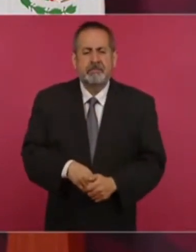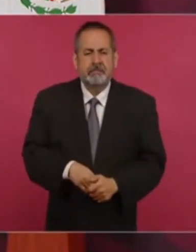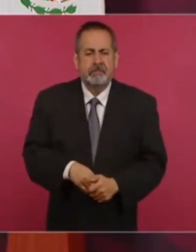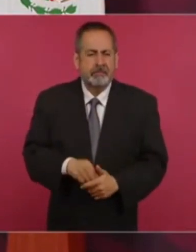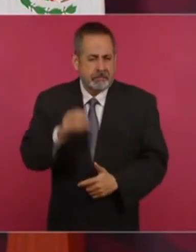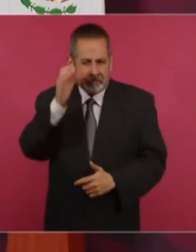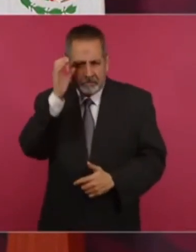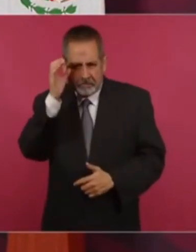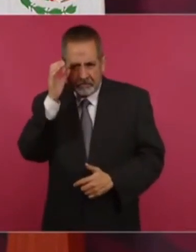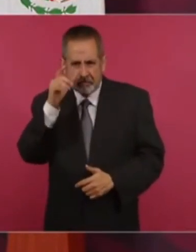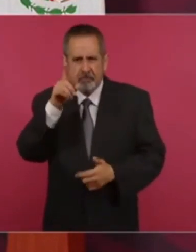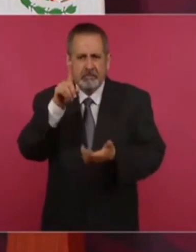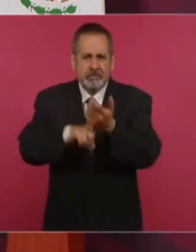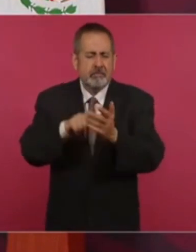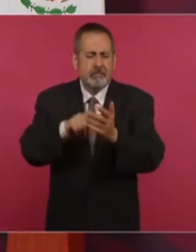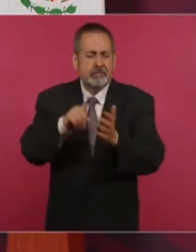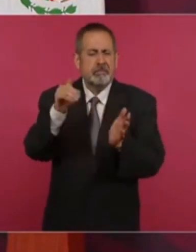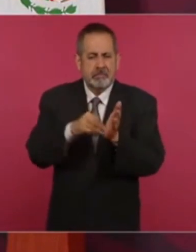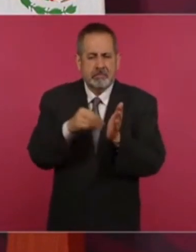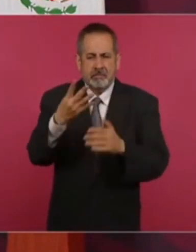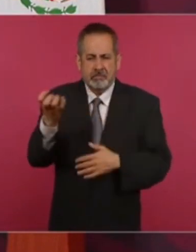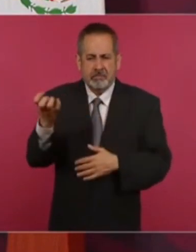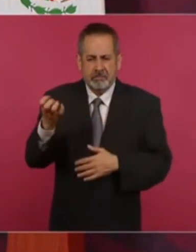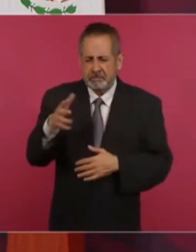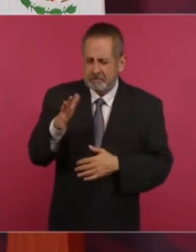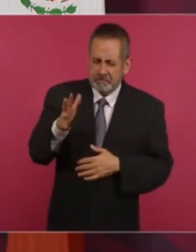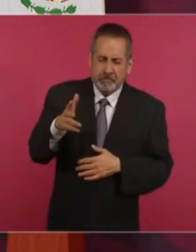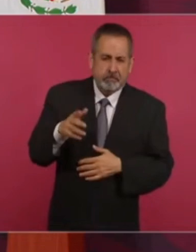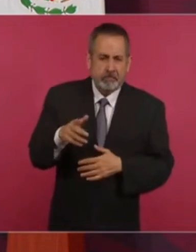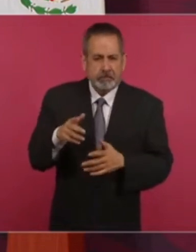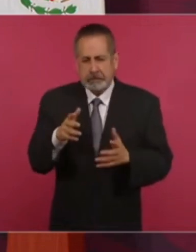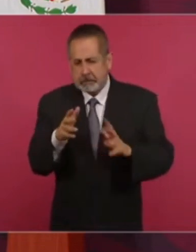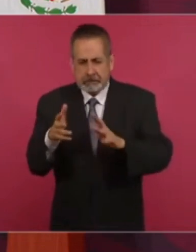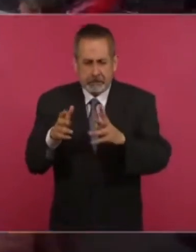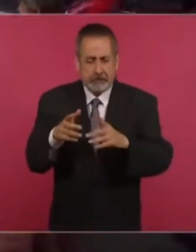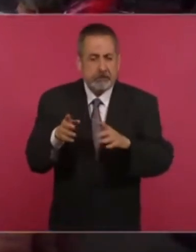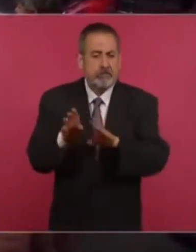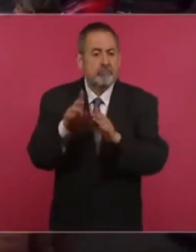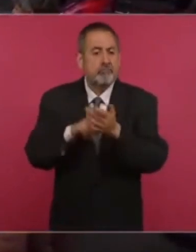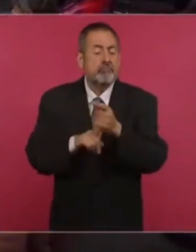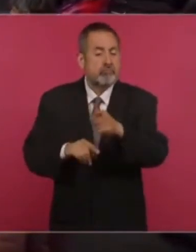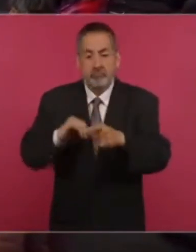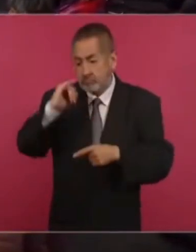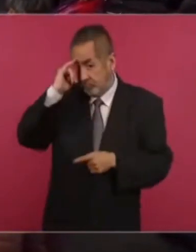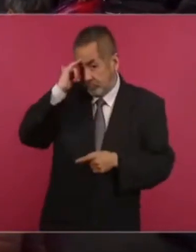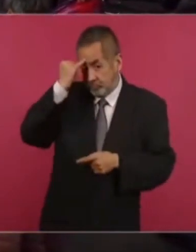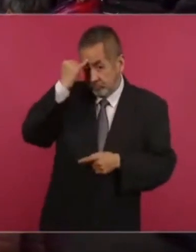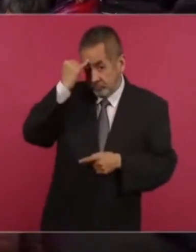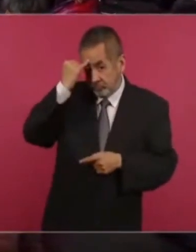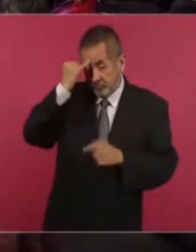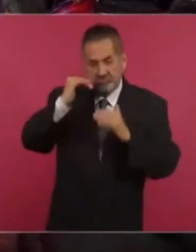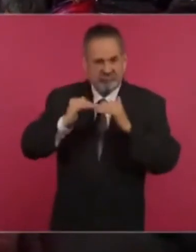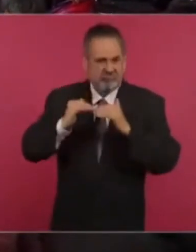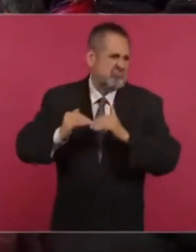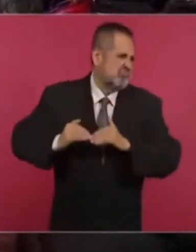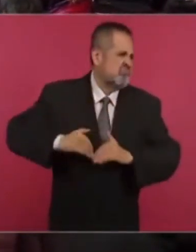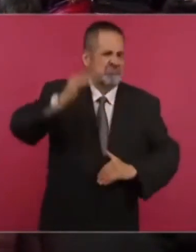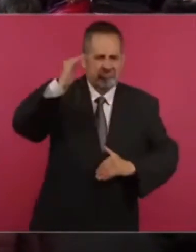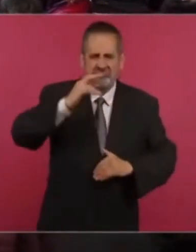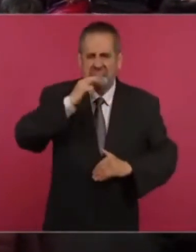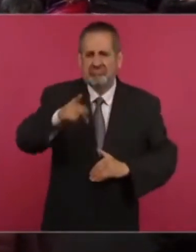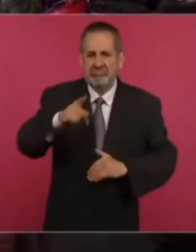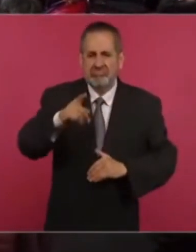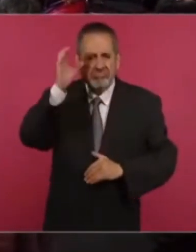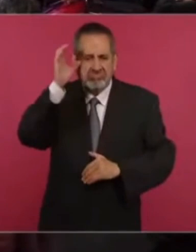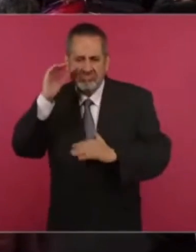China debe traer 1.400 más. ¿Sí? Pero la tendencia es que la India lo va a superar a China. Va a superar a